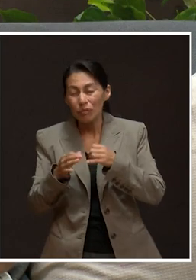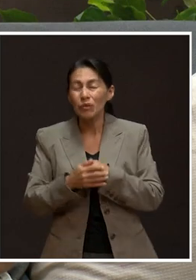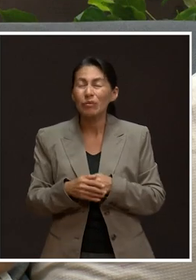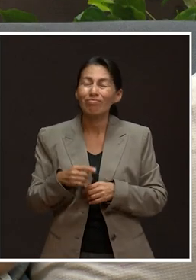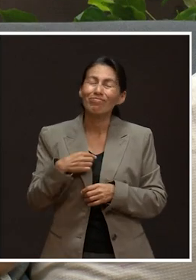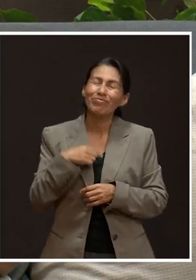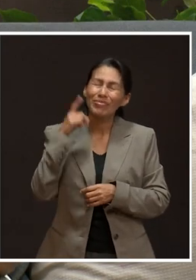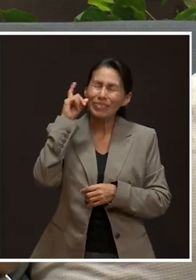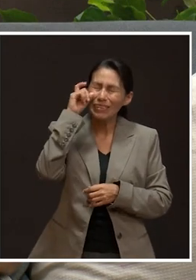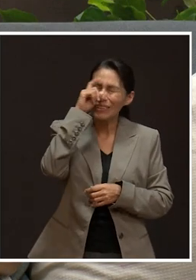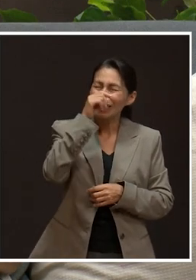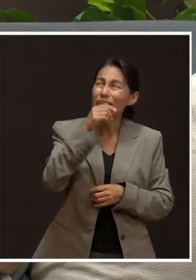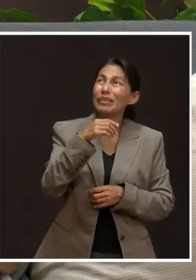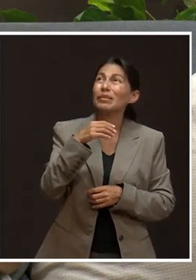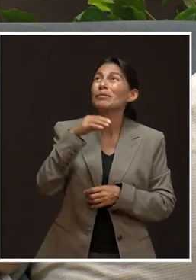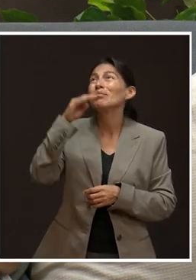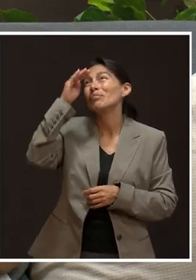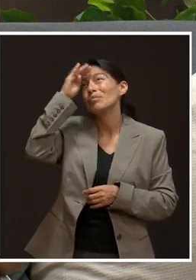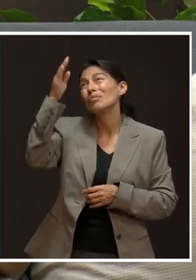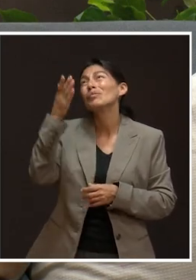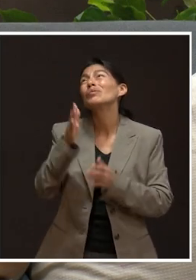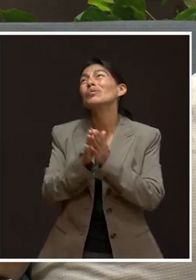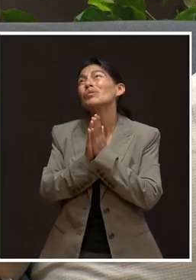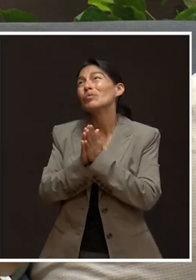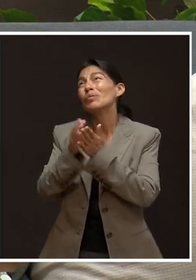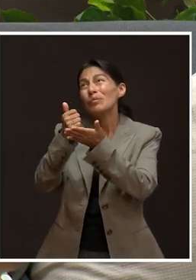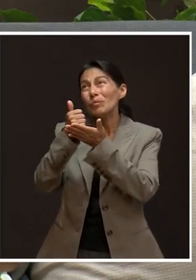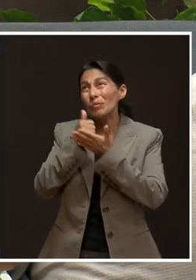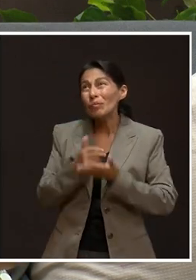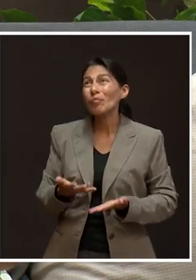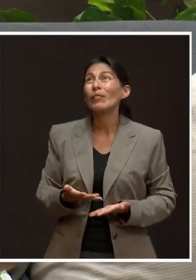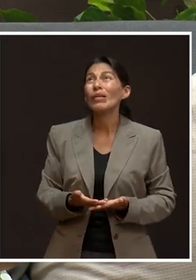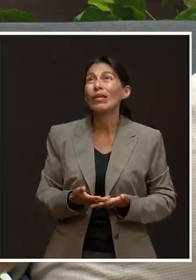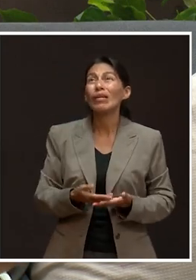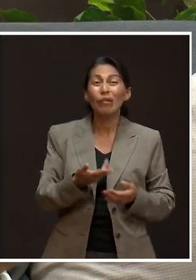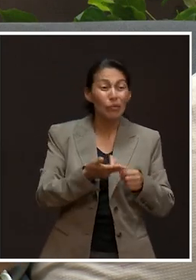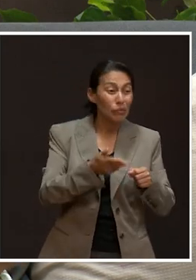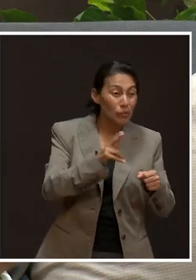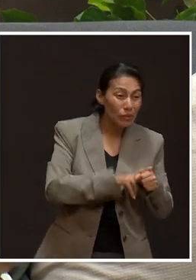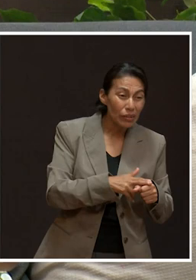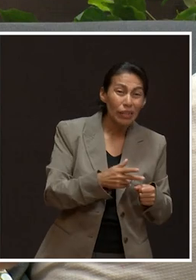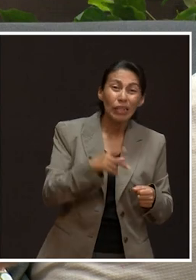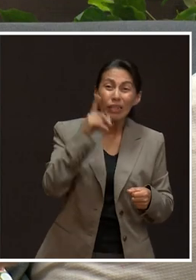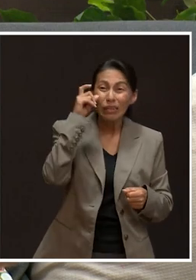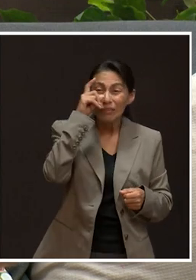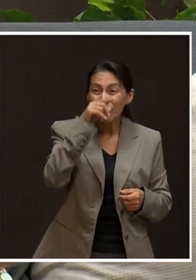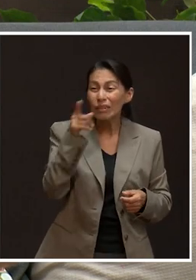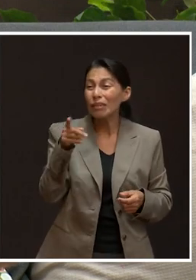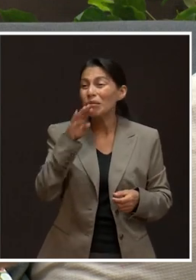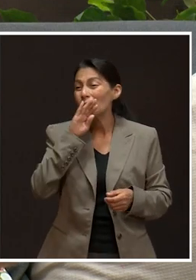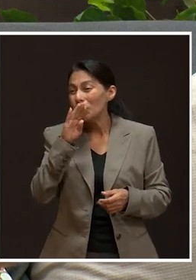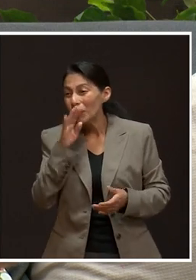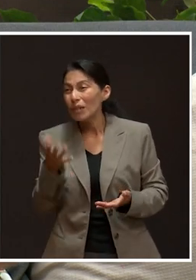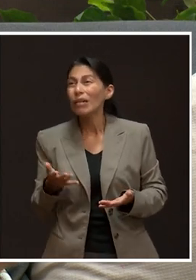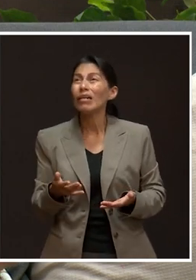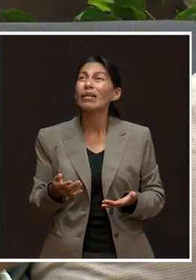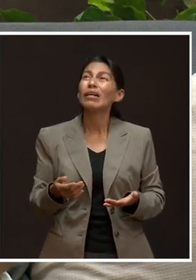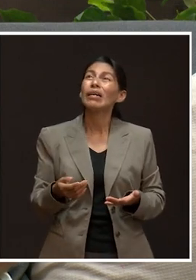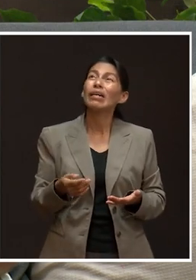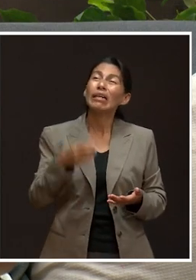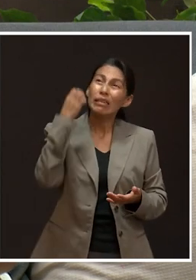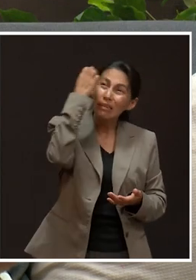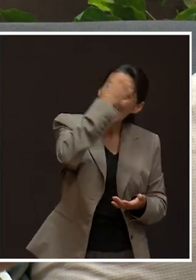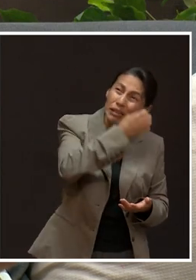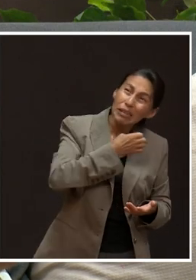señor, señor, tú sabes que pues pasó esto en el hospital, que estoy aquí atendiendo. Y